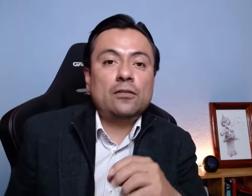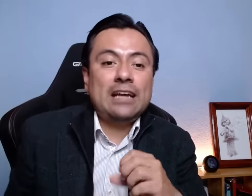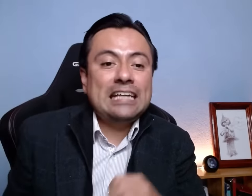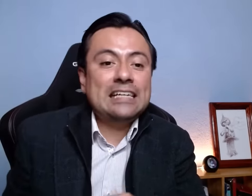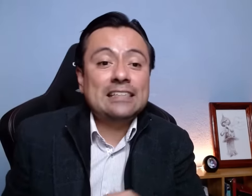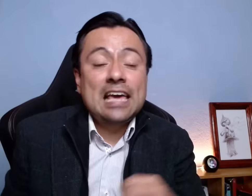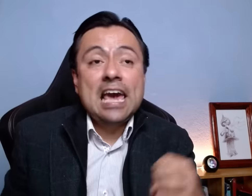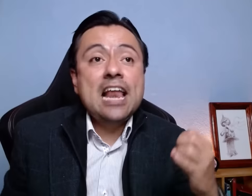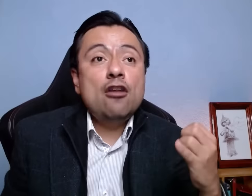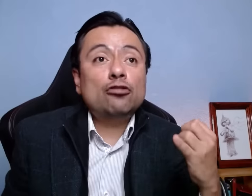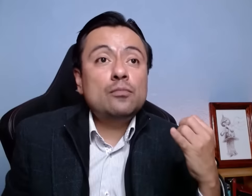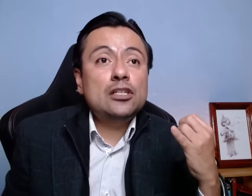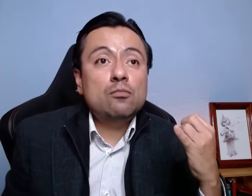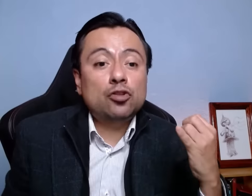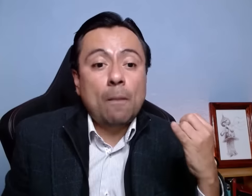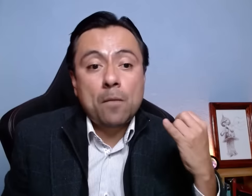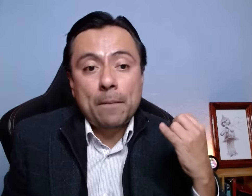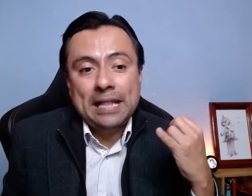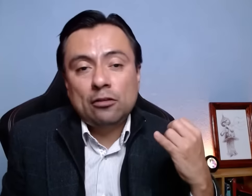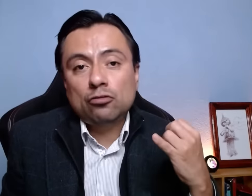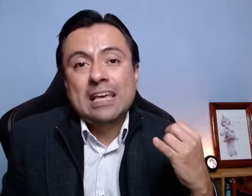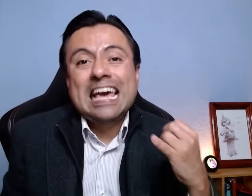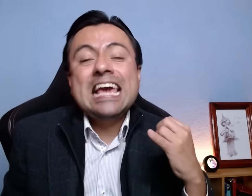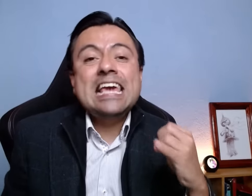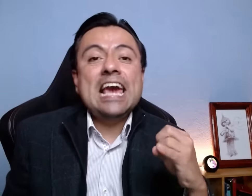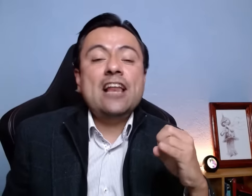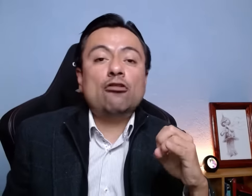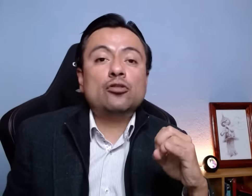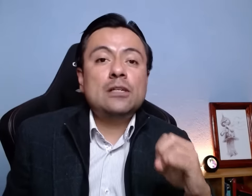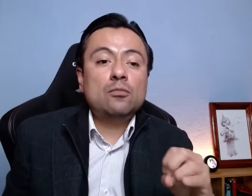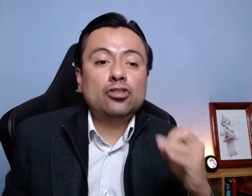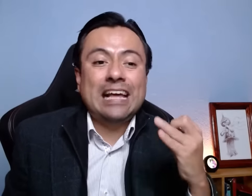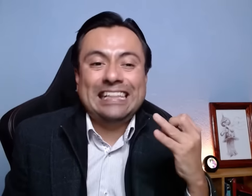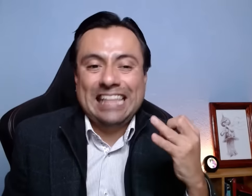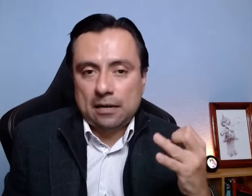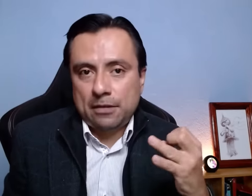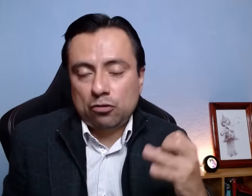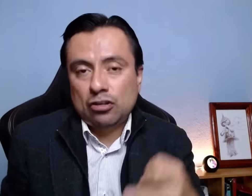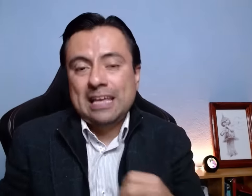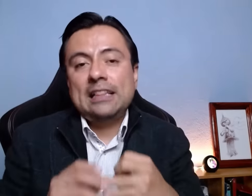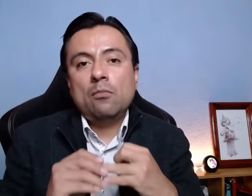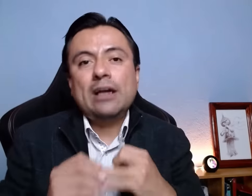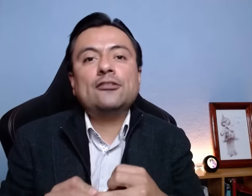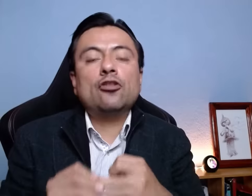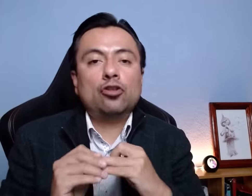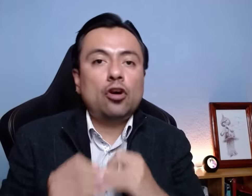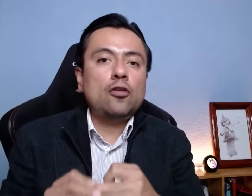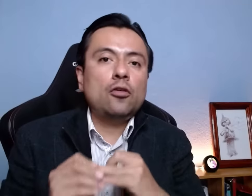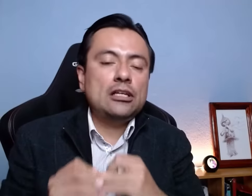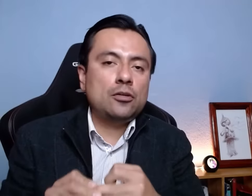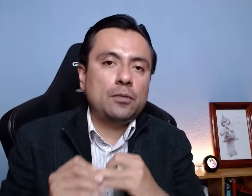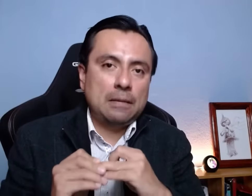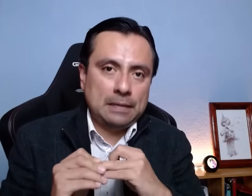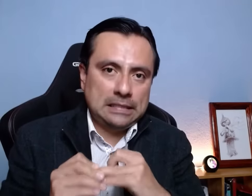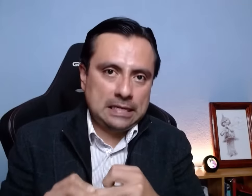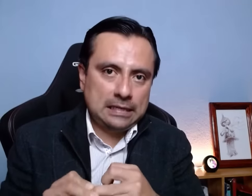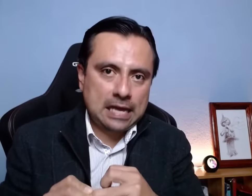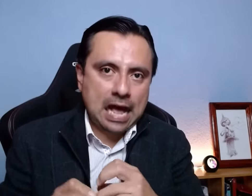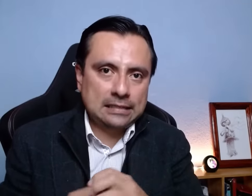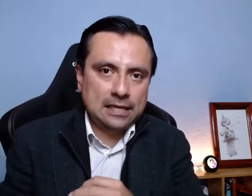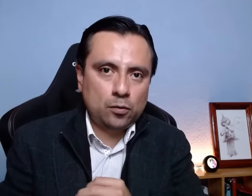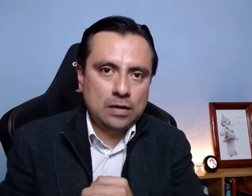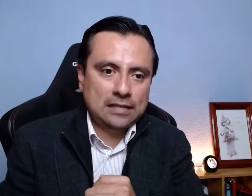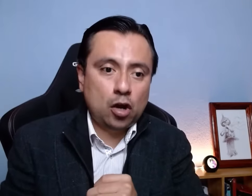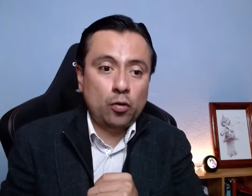amenazas fueron hechas en los mismos momentos y en los mismos términos. Te muestro todo lo dicho por el